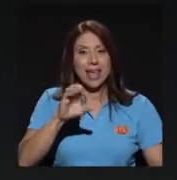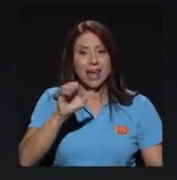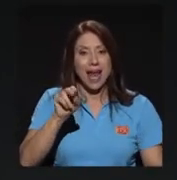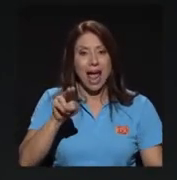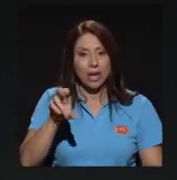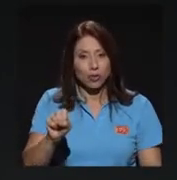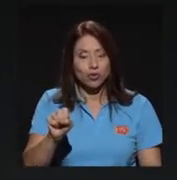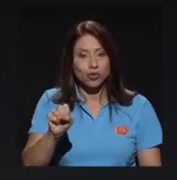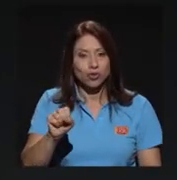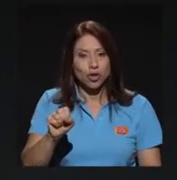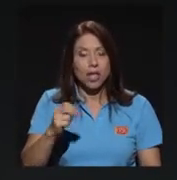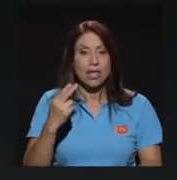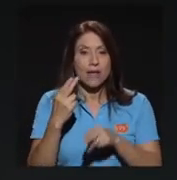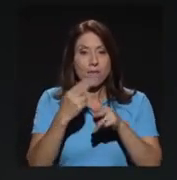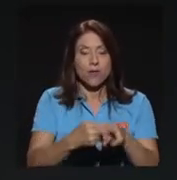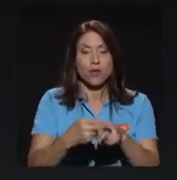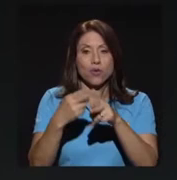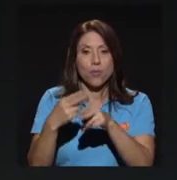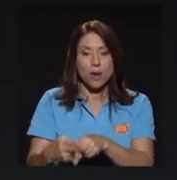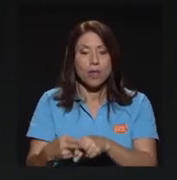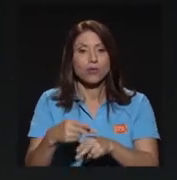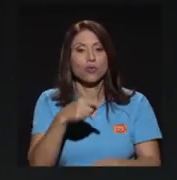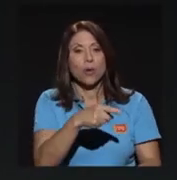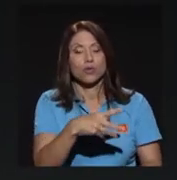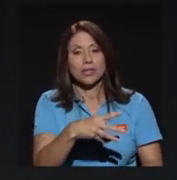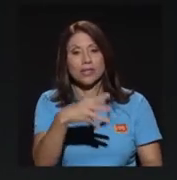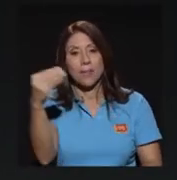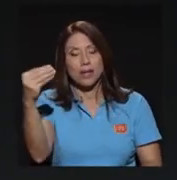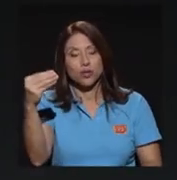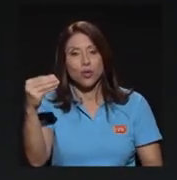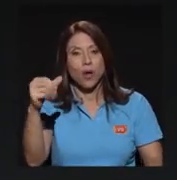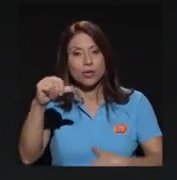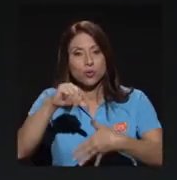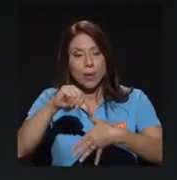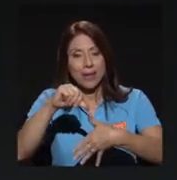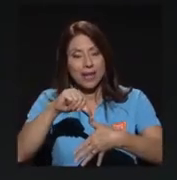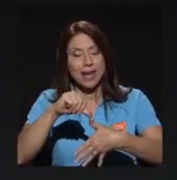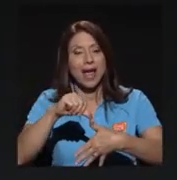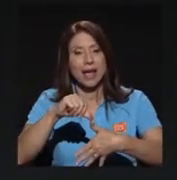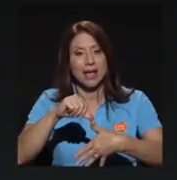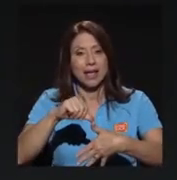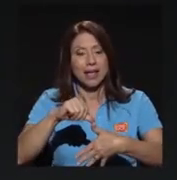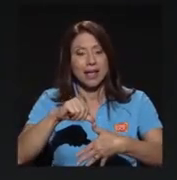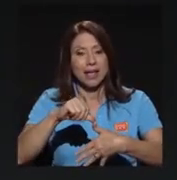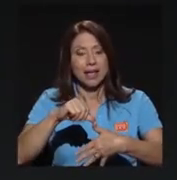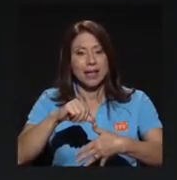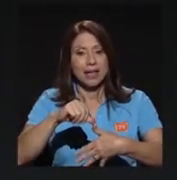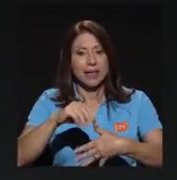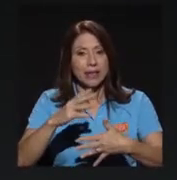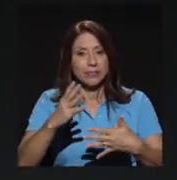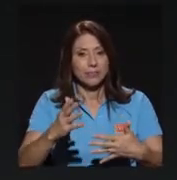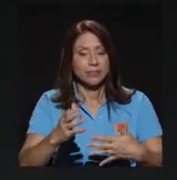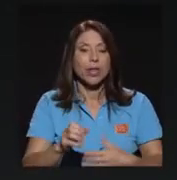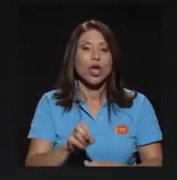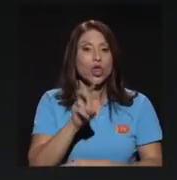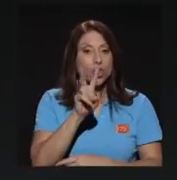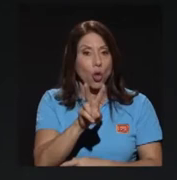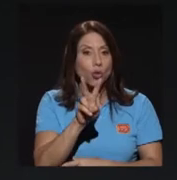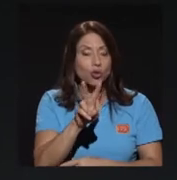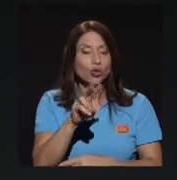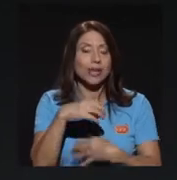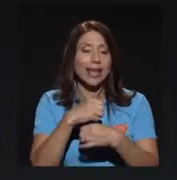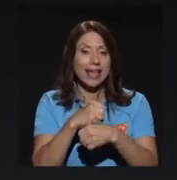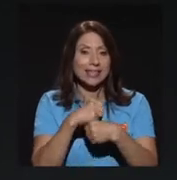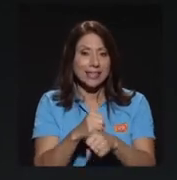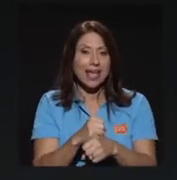se marchó a suramérica y dos que hicieron